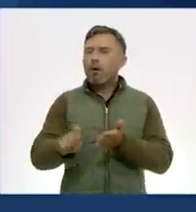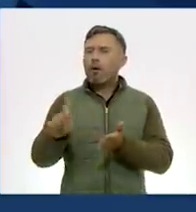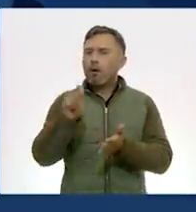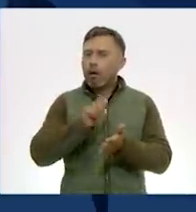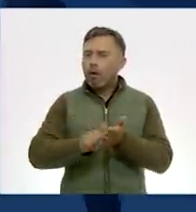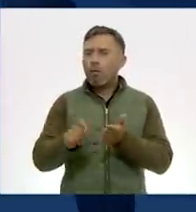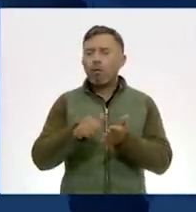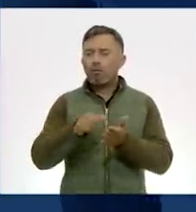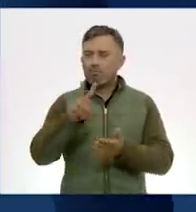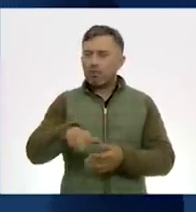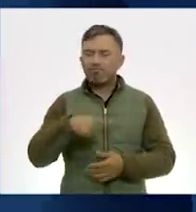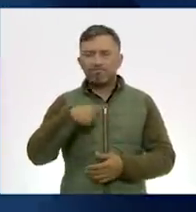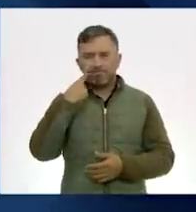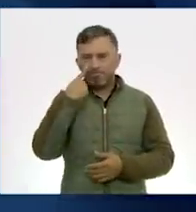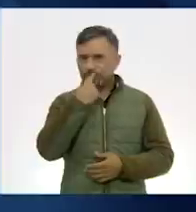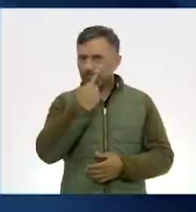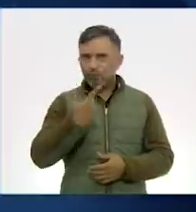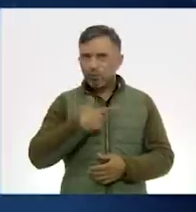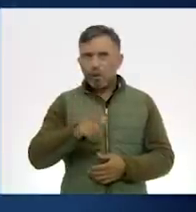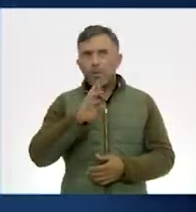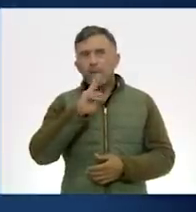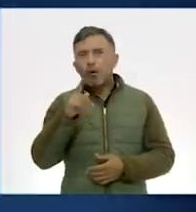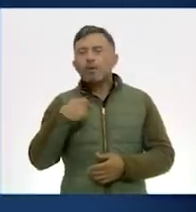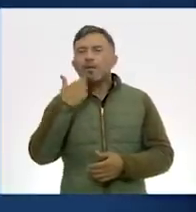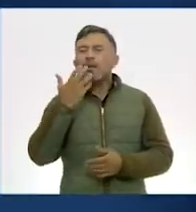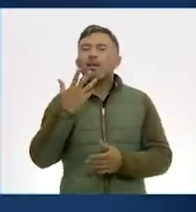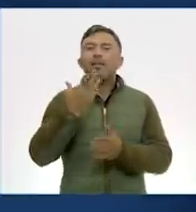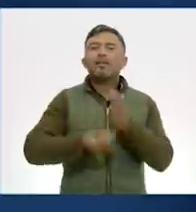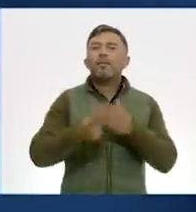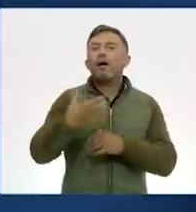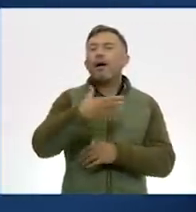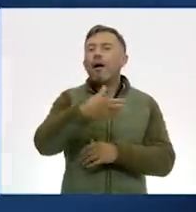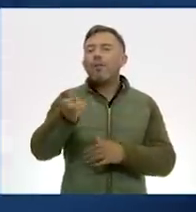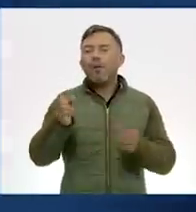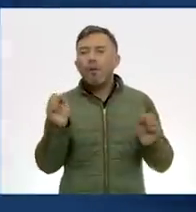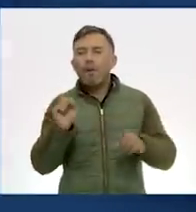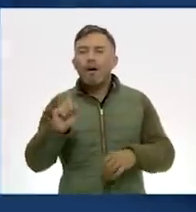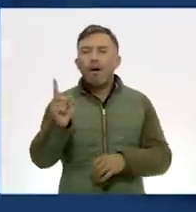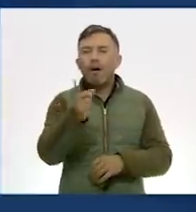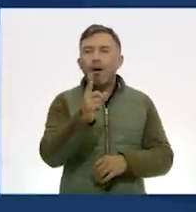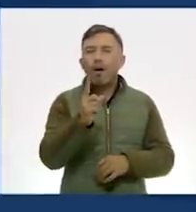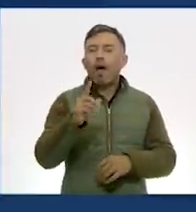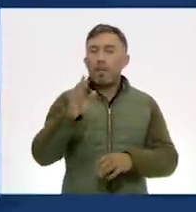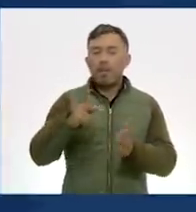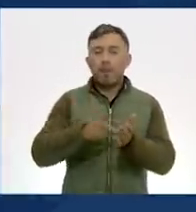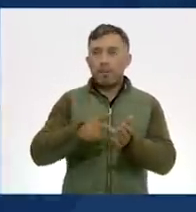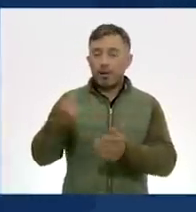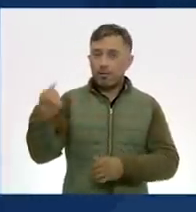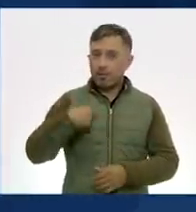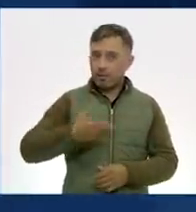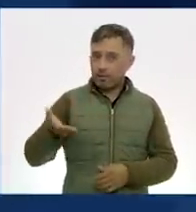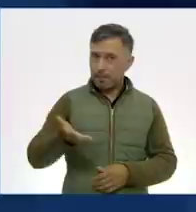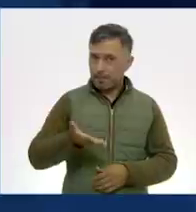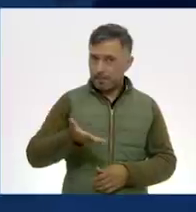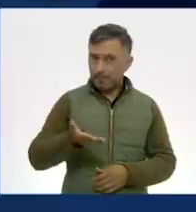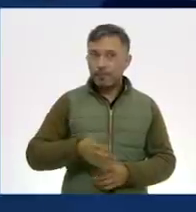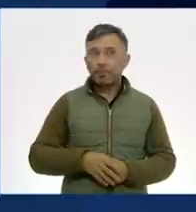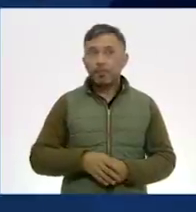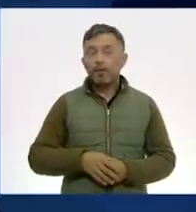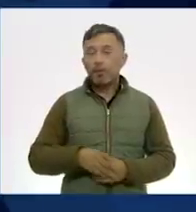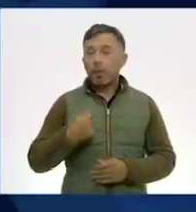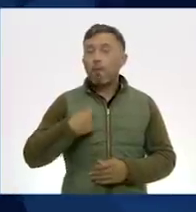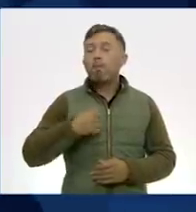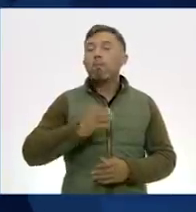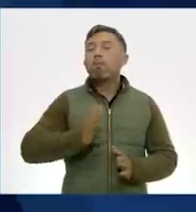agrado, prefiriendo corretear por los campos, lo que me costó algunas reprimendas. Sin sospecharlo de mi